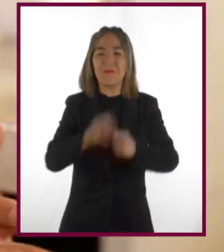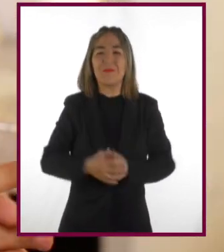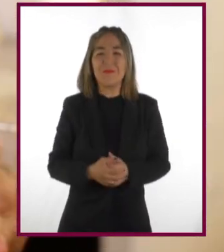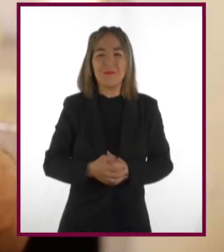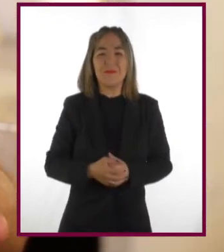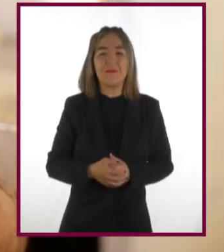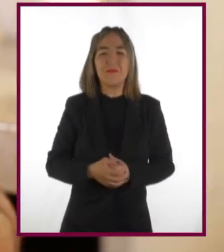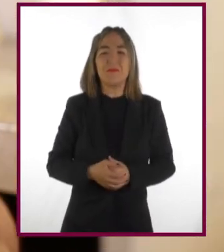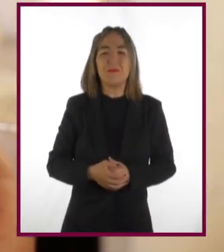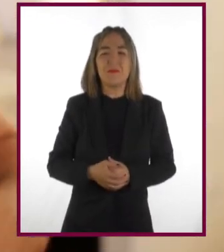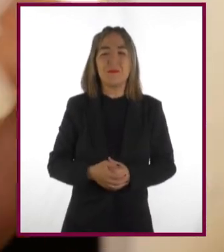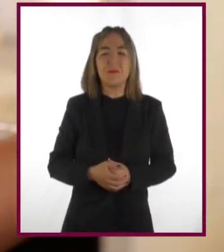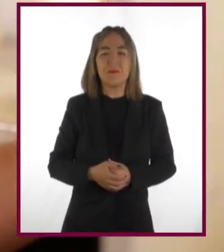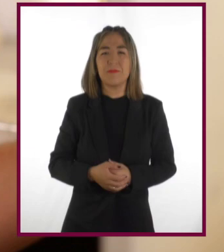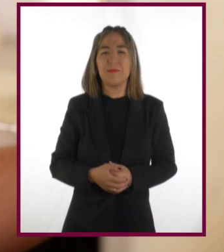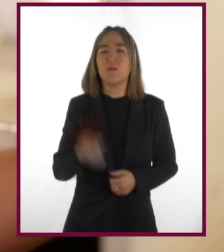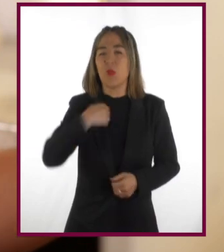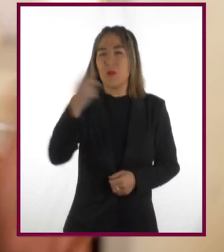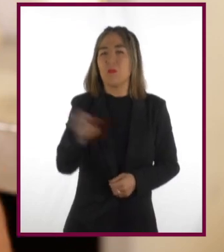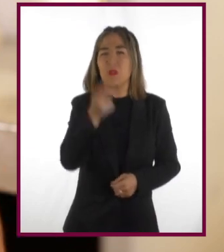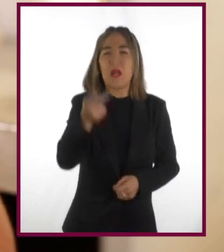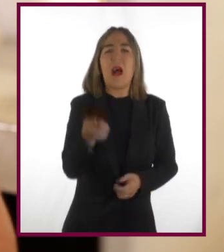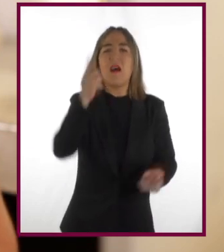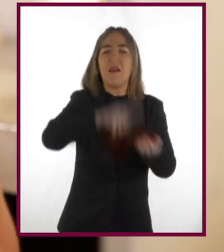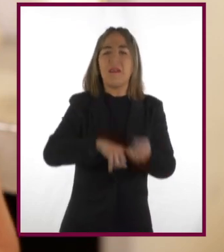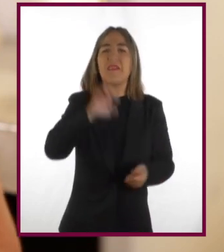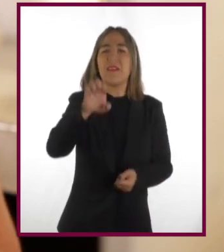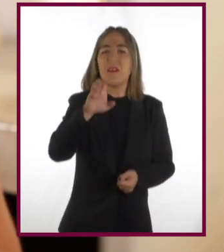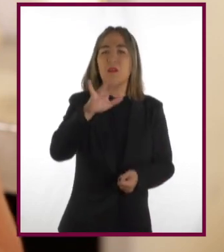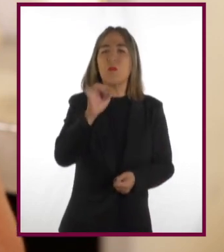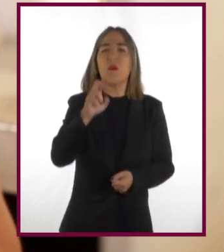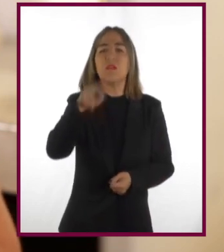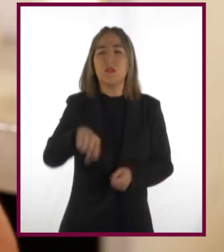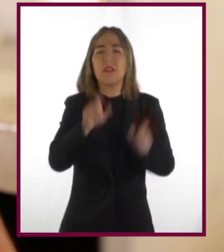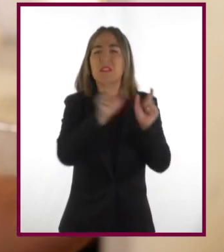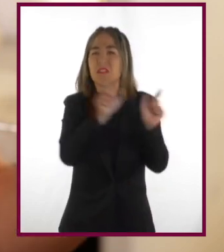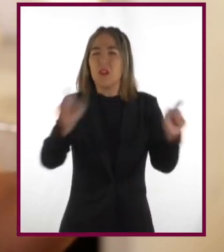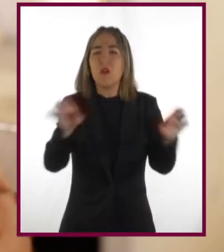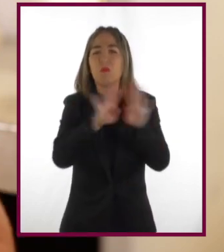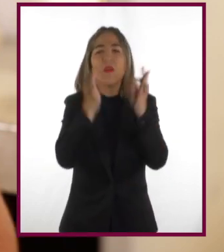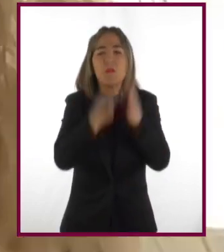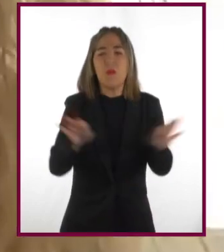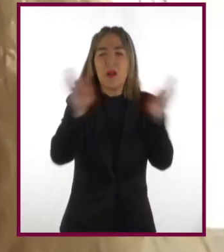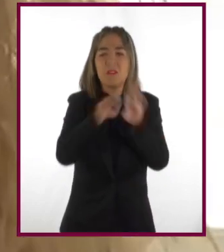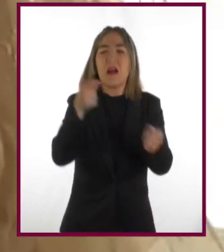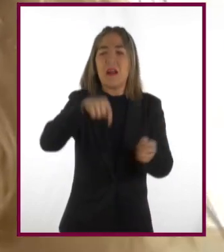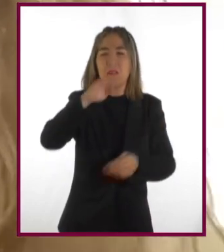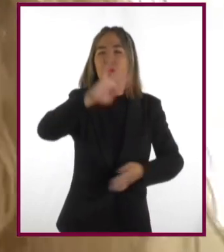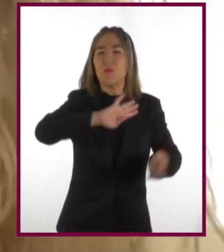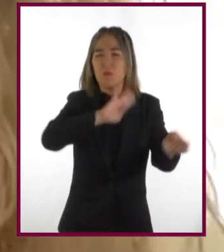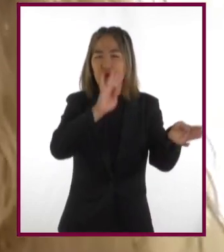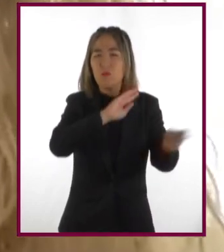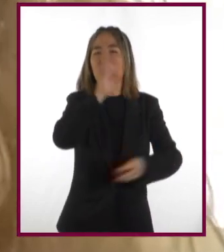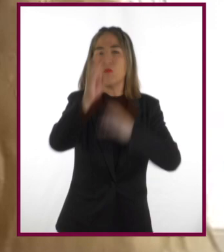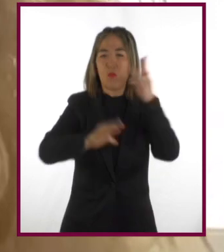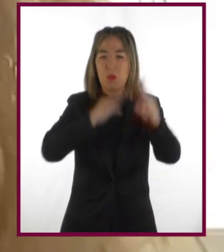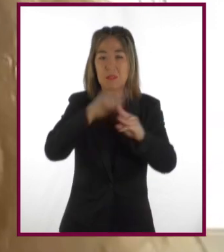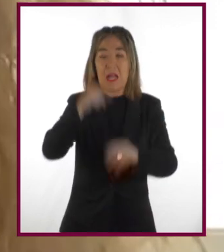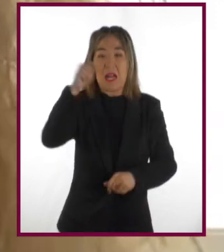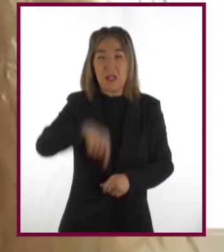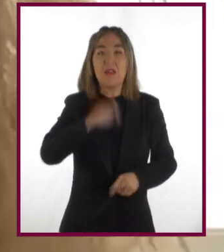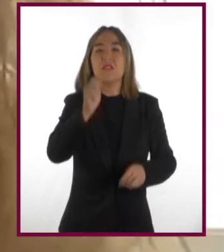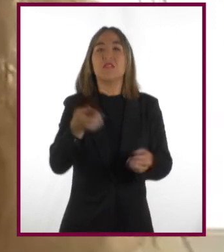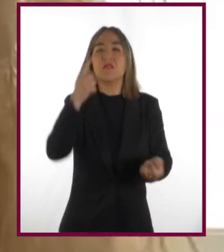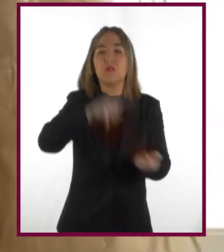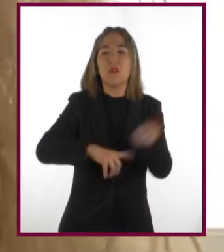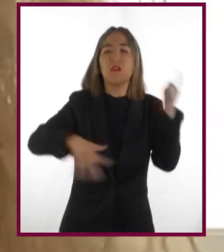Mi primera pregunta es, ¿qué importancia tienen las ecuaciones de Navier-Stokes en el mundo? Bueno, antes que nada hay que decir que en el